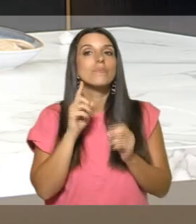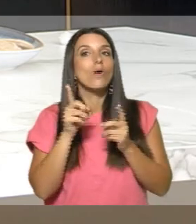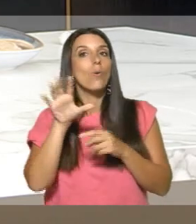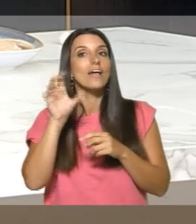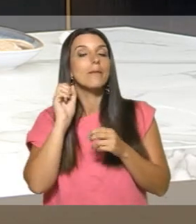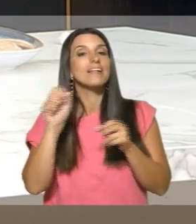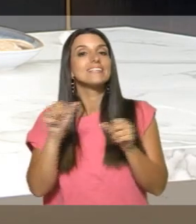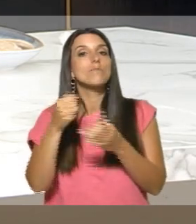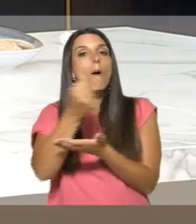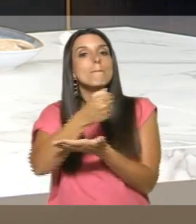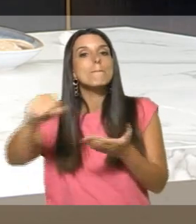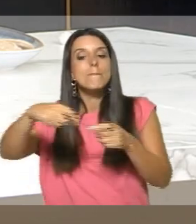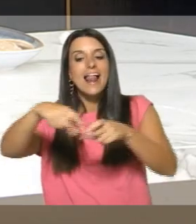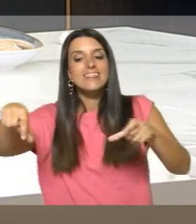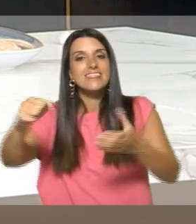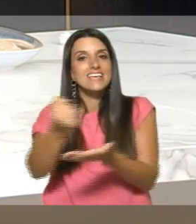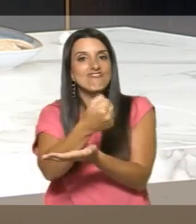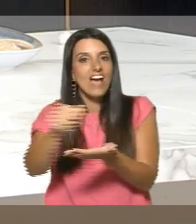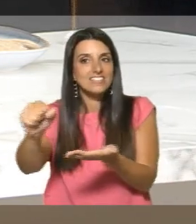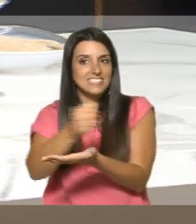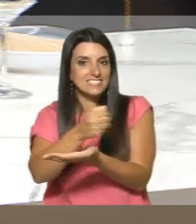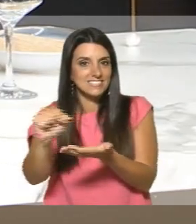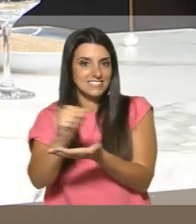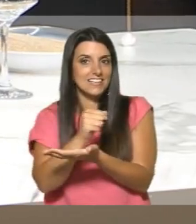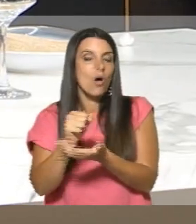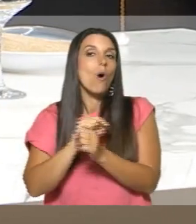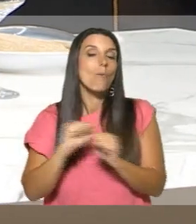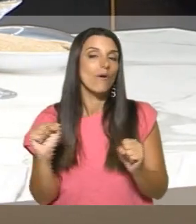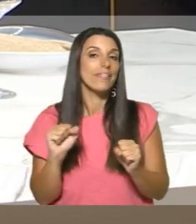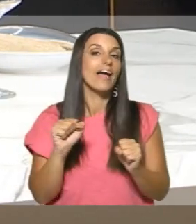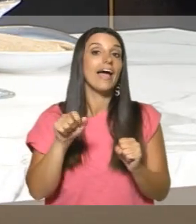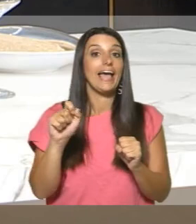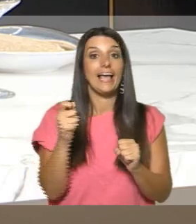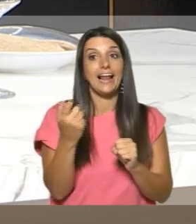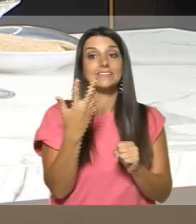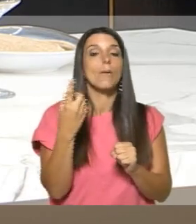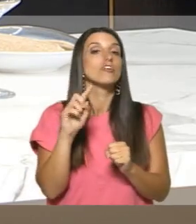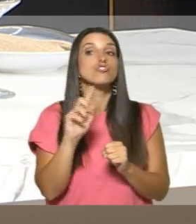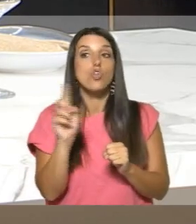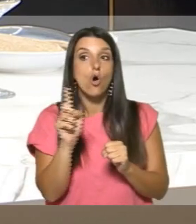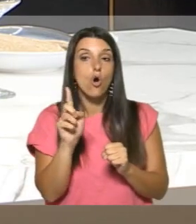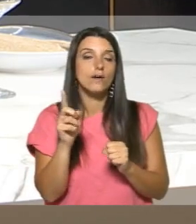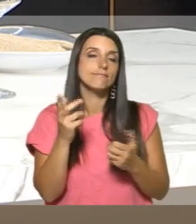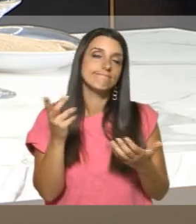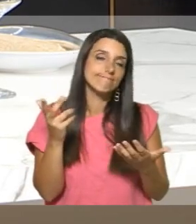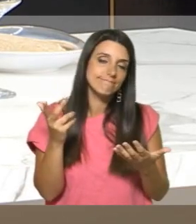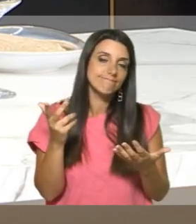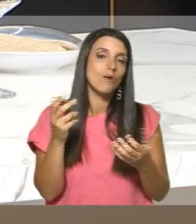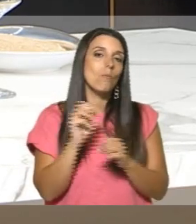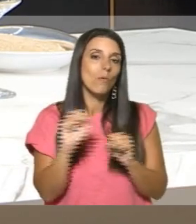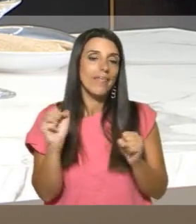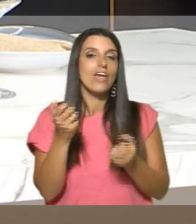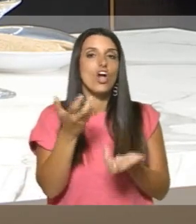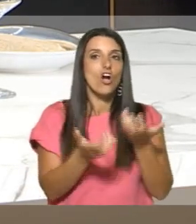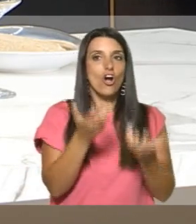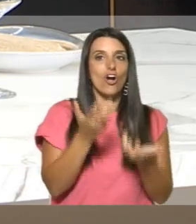que ya las hemos hecho, la podés buscar en Basta de Chacha, en el canal de YouTube de los medios públicos, y ahí lo tenés. Pero si no, y si querés adelantar, como te dije, cocinar